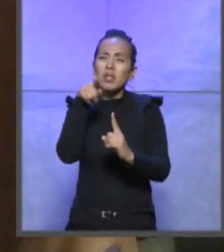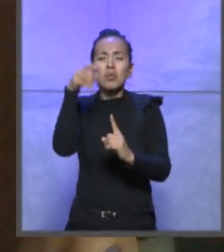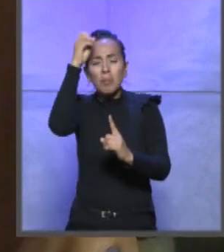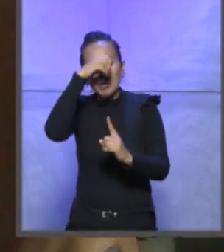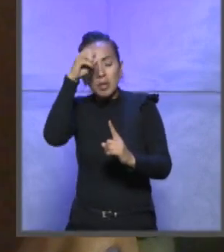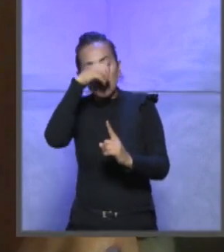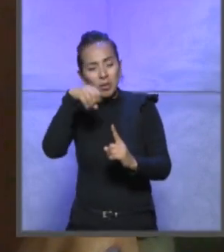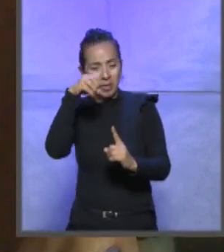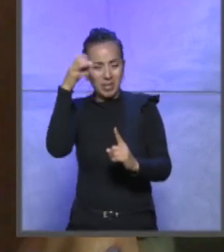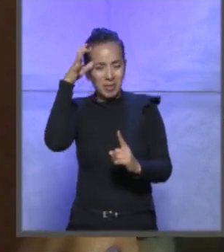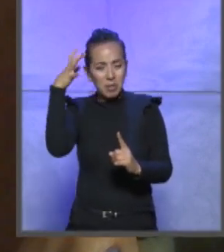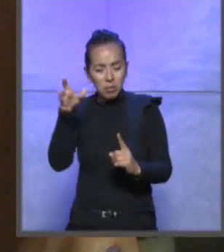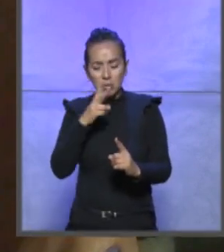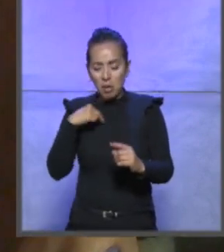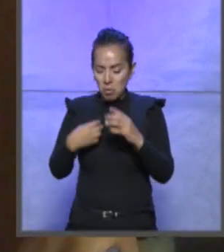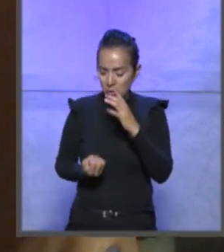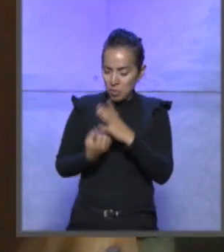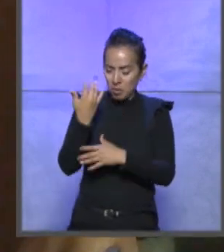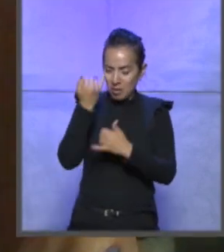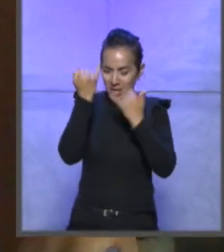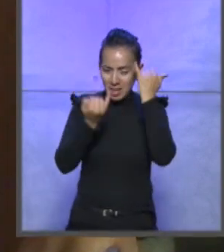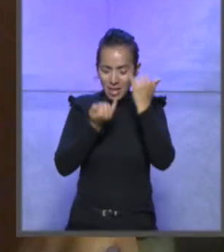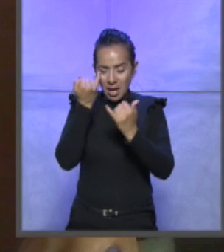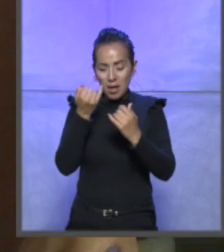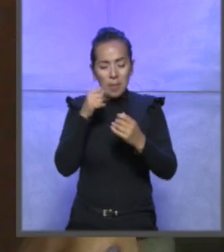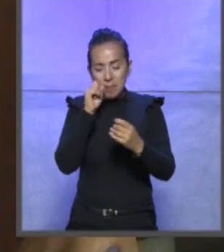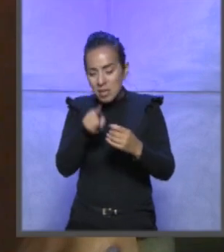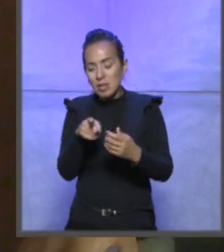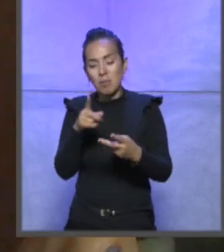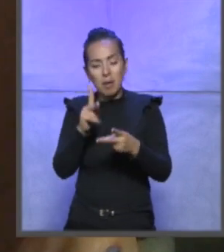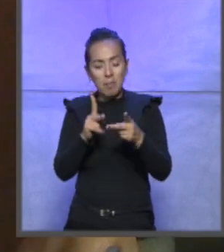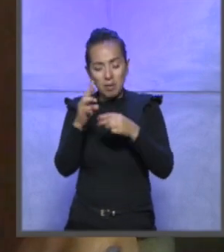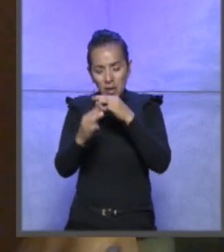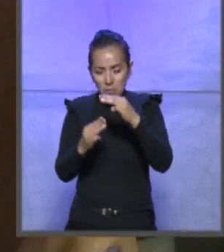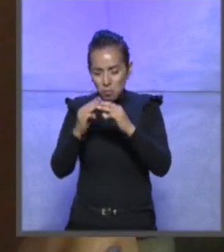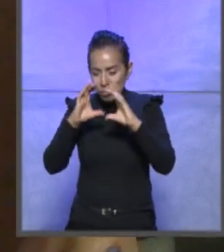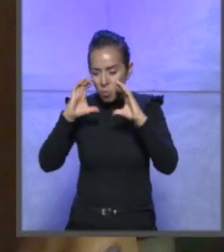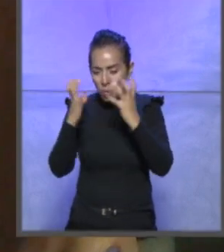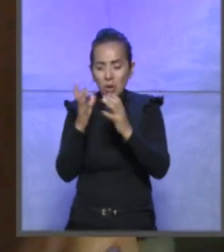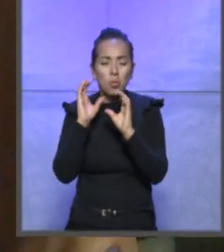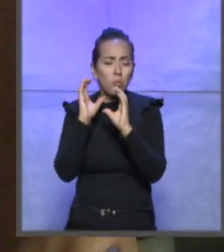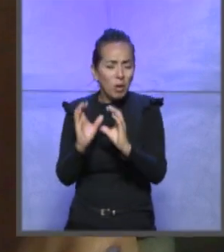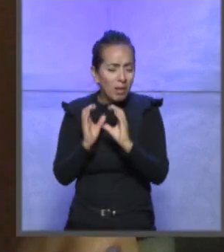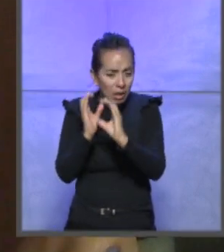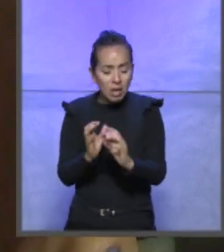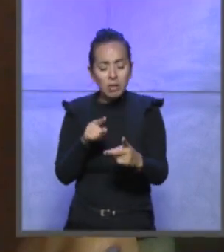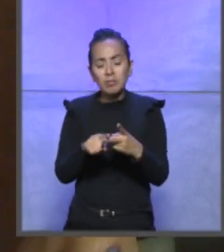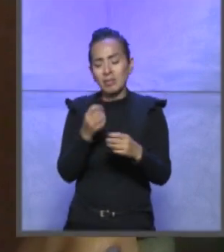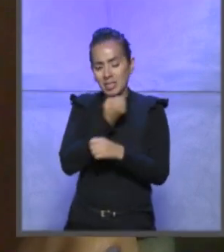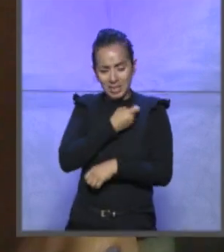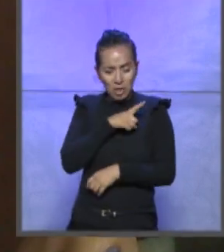tenemos una nueva ideología, nuevas creencias, como bien se mencionaba, la parte del medio ambiente, la salud mental, todo esto